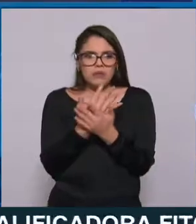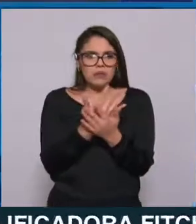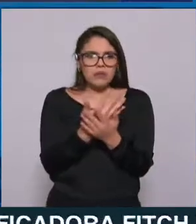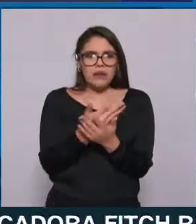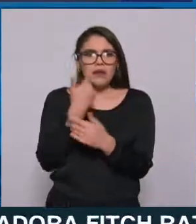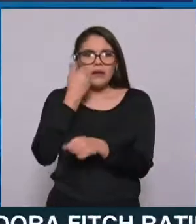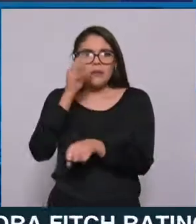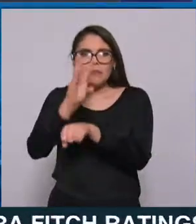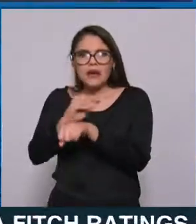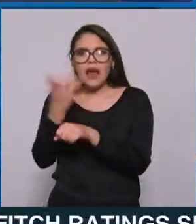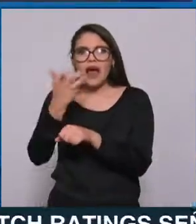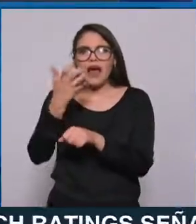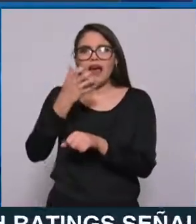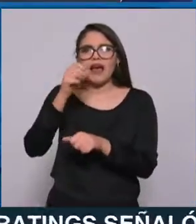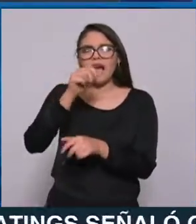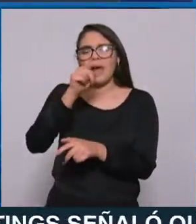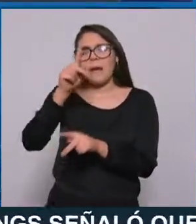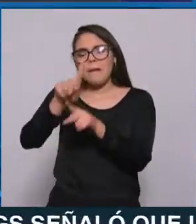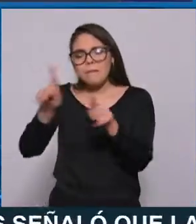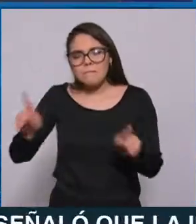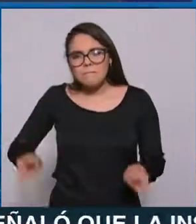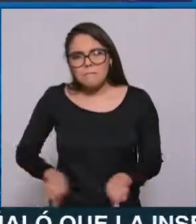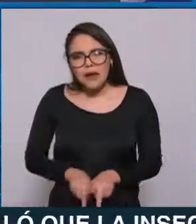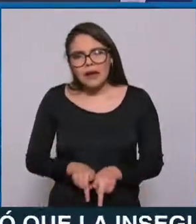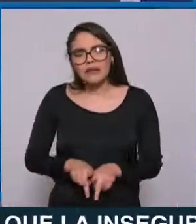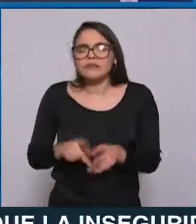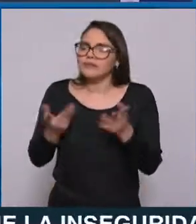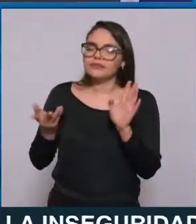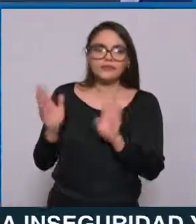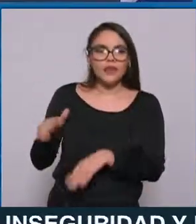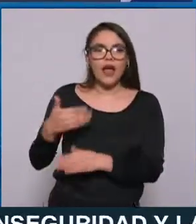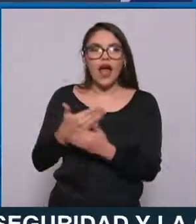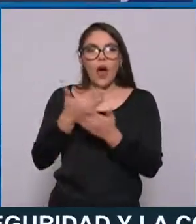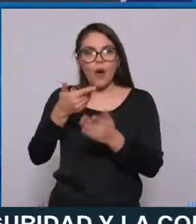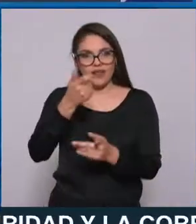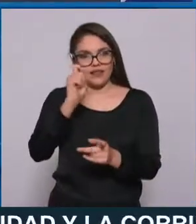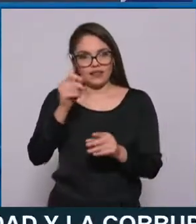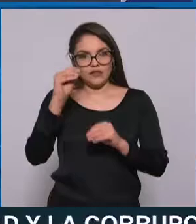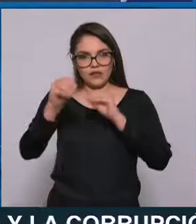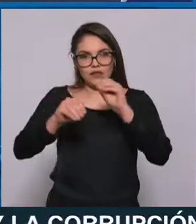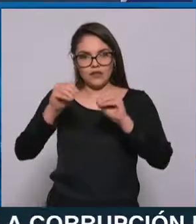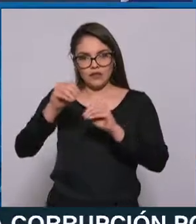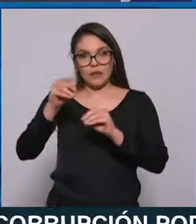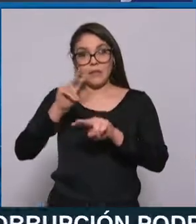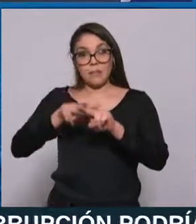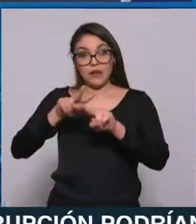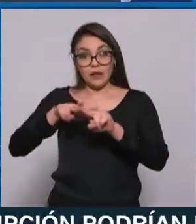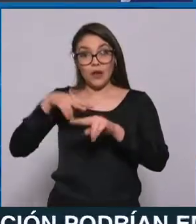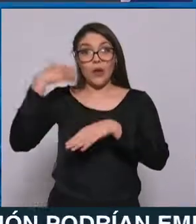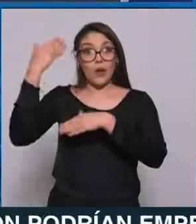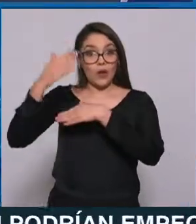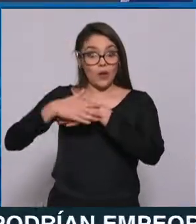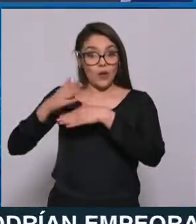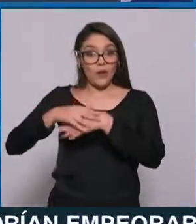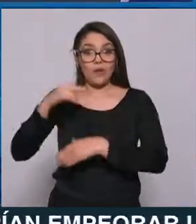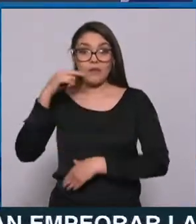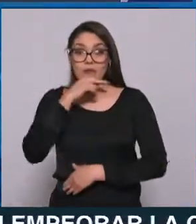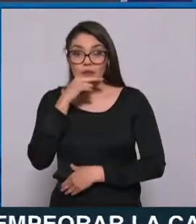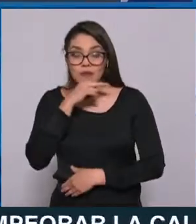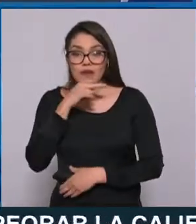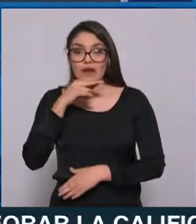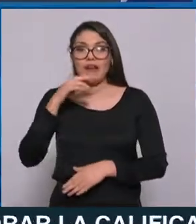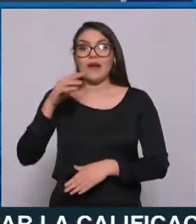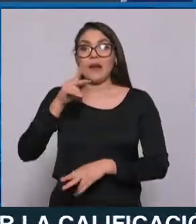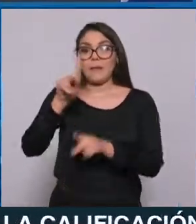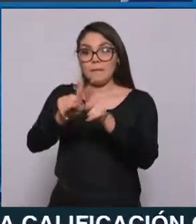centro comercial y demás cosas. Hoy es un parque. Pronto le van a hacer un centro comercial, pronto un estacionamiento, pronto